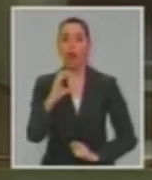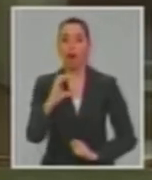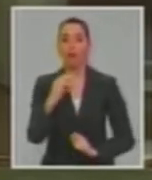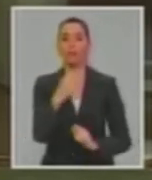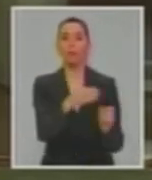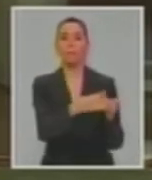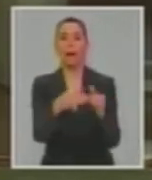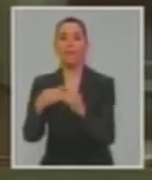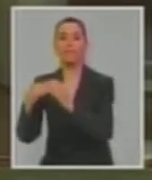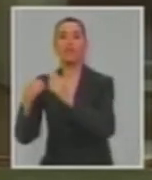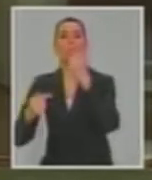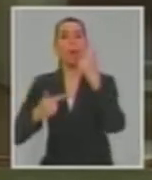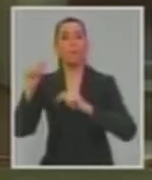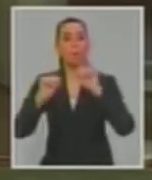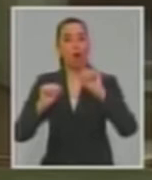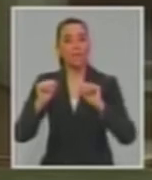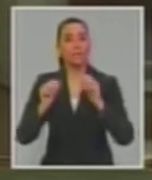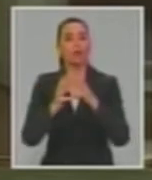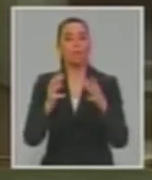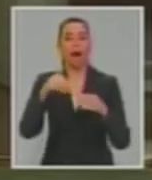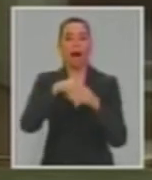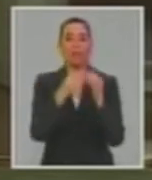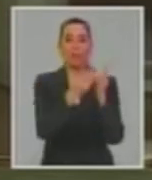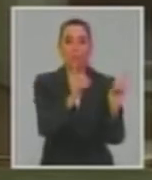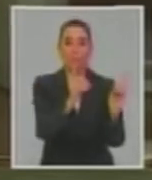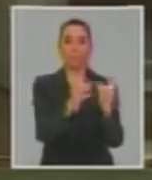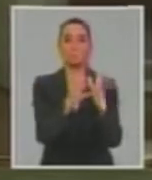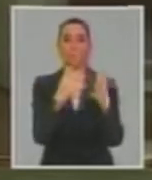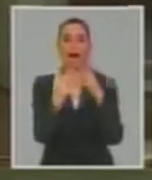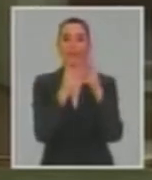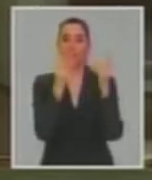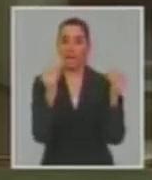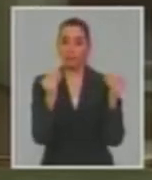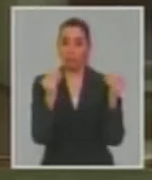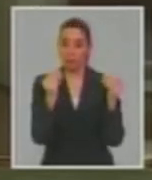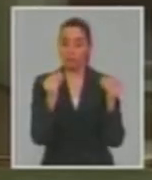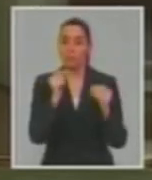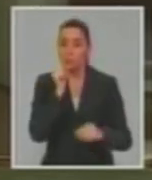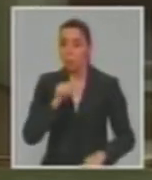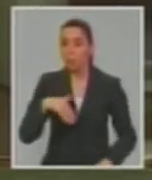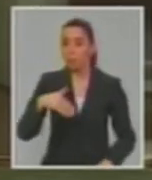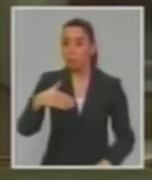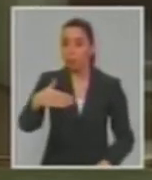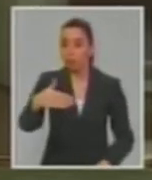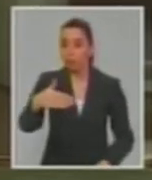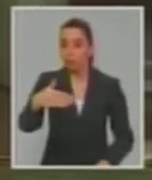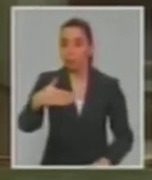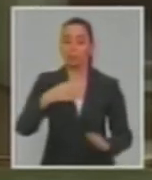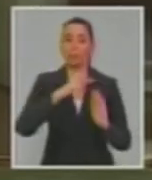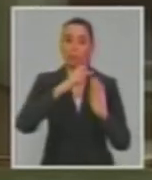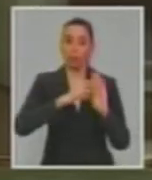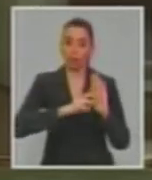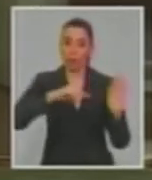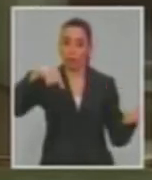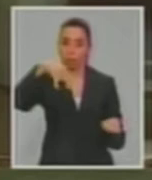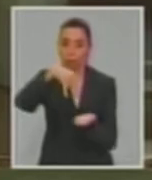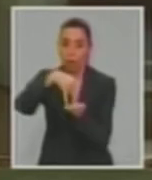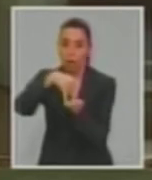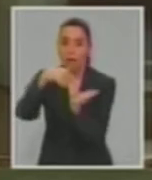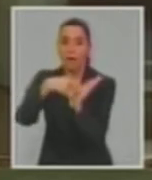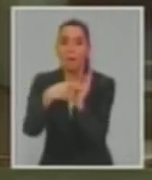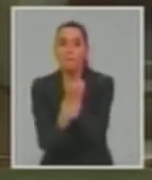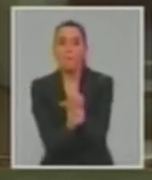para fortalecer su democracia y su transparencia. Próximamente presentaremos un proyecto que moderniza